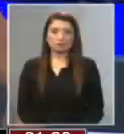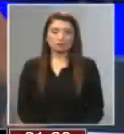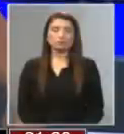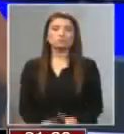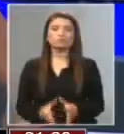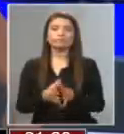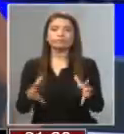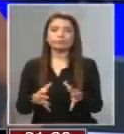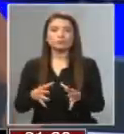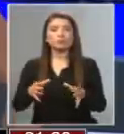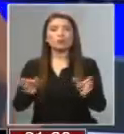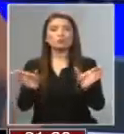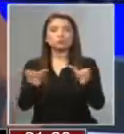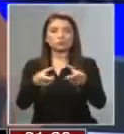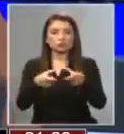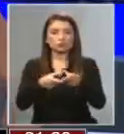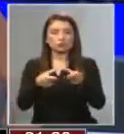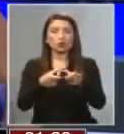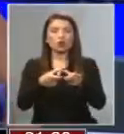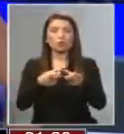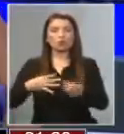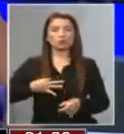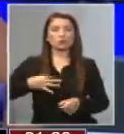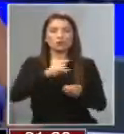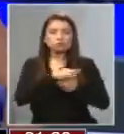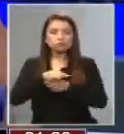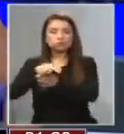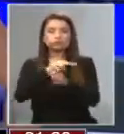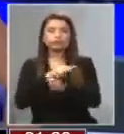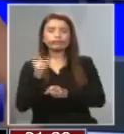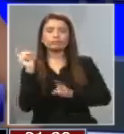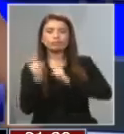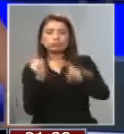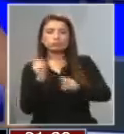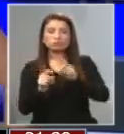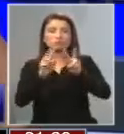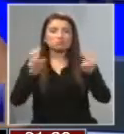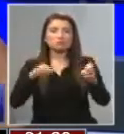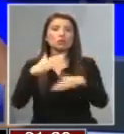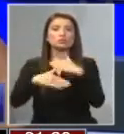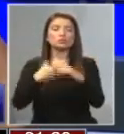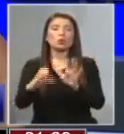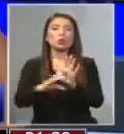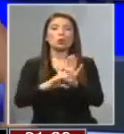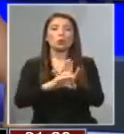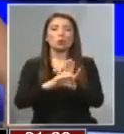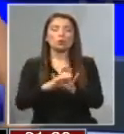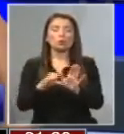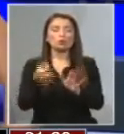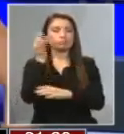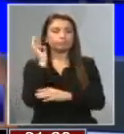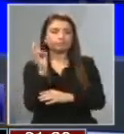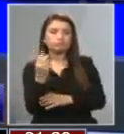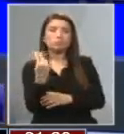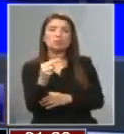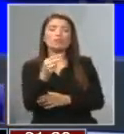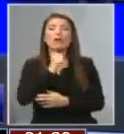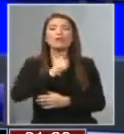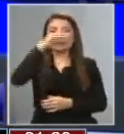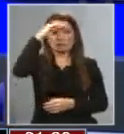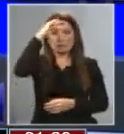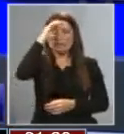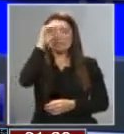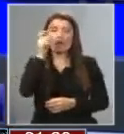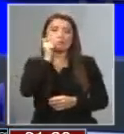críticas ha recibido el Consejo Ciudadano de Observadores por el proceso constituyente. Las principales apuntan a la falta de experiencia de las personas designadas. Hay otras